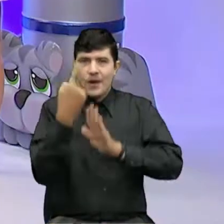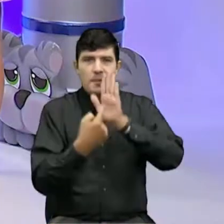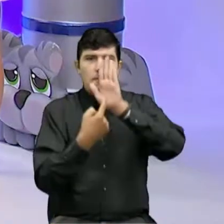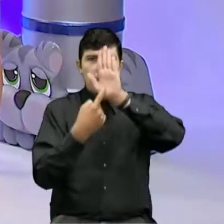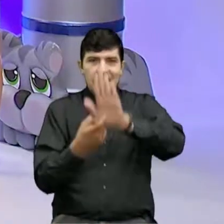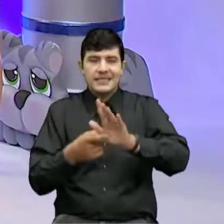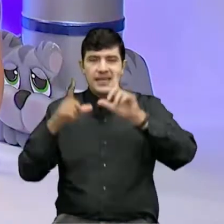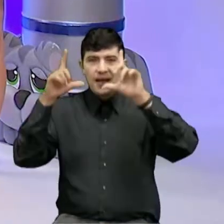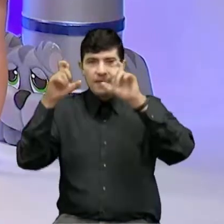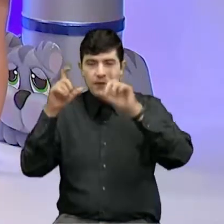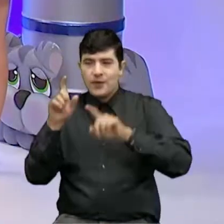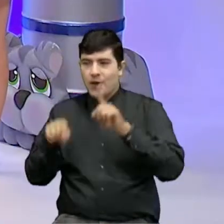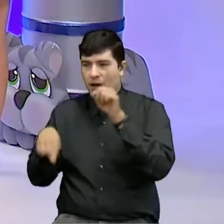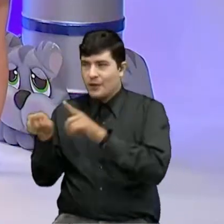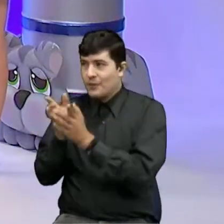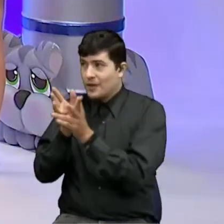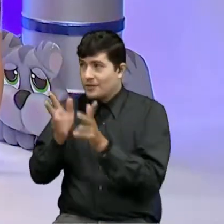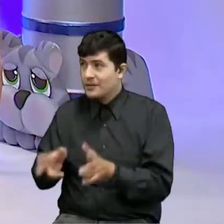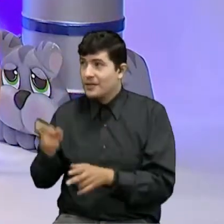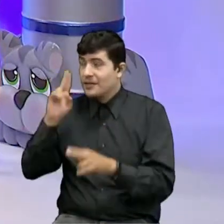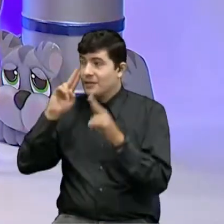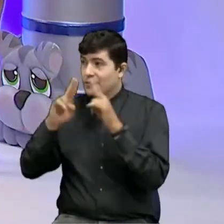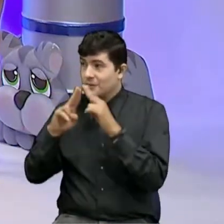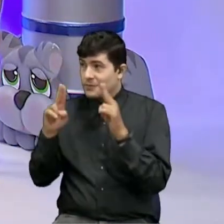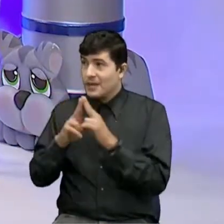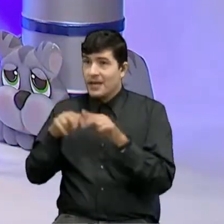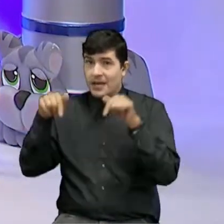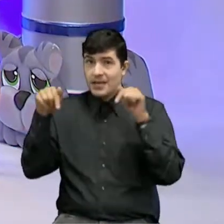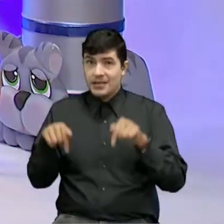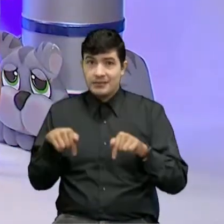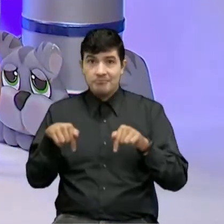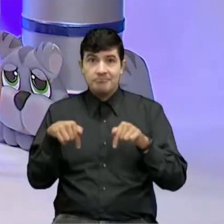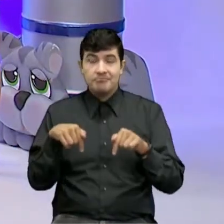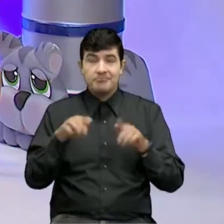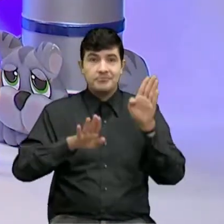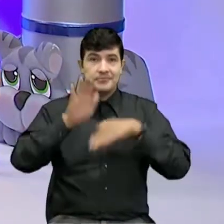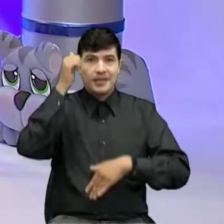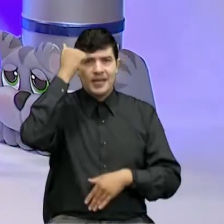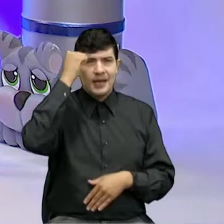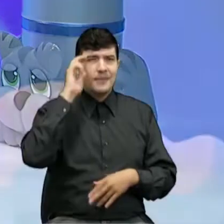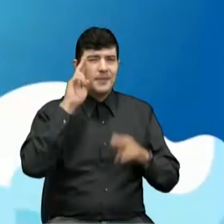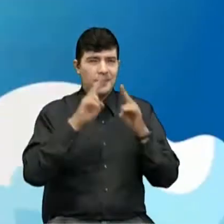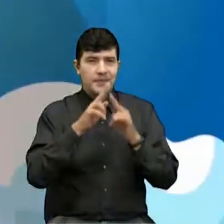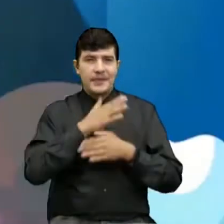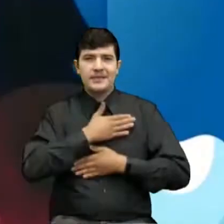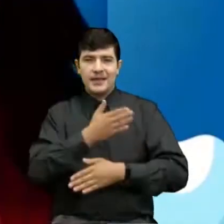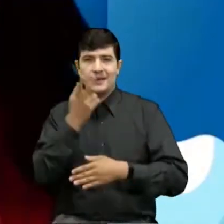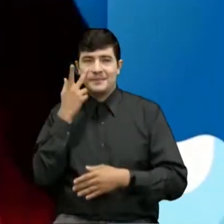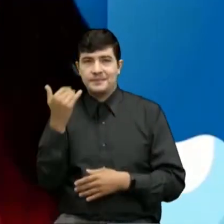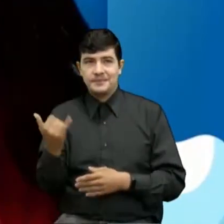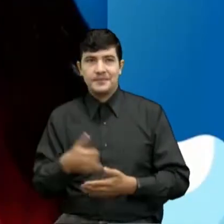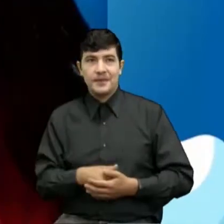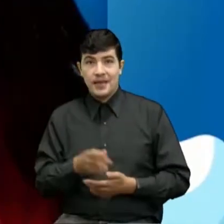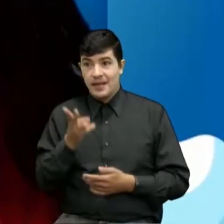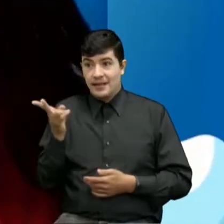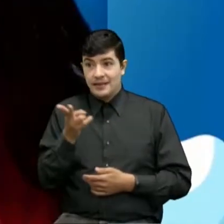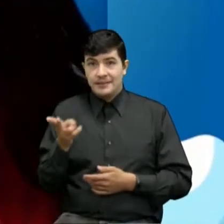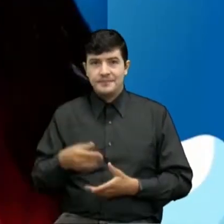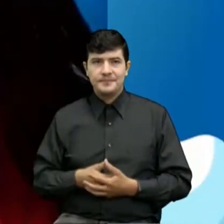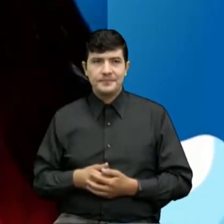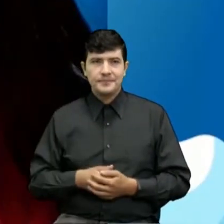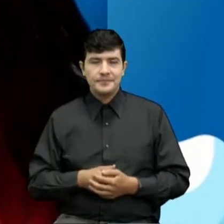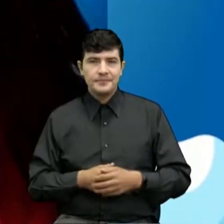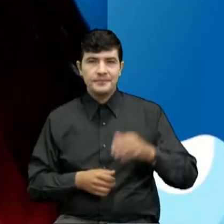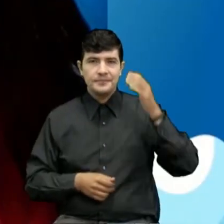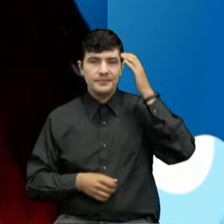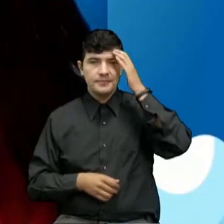tenemos para allí de los niños que ya nos han reportado sintonía. Así es que vamos a saludar a algunos de ellos. Bueno, este chiquillo, tengo